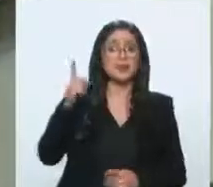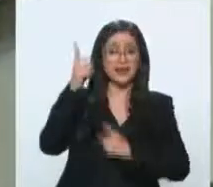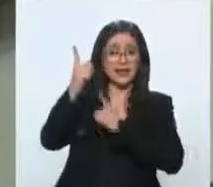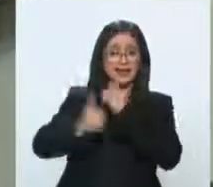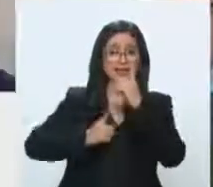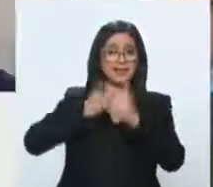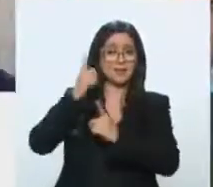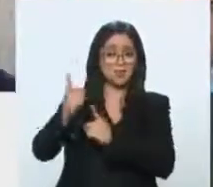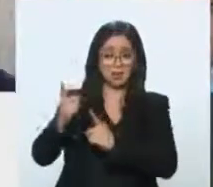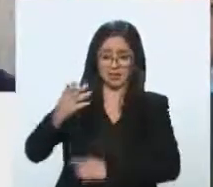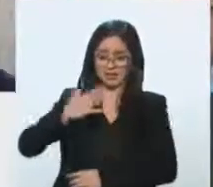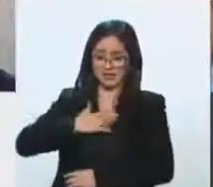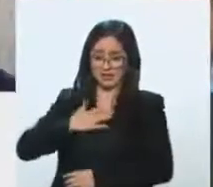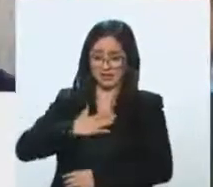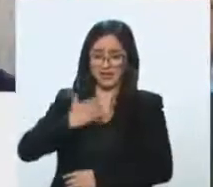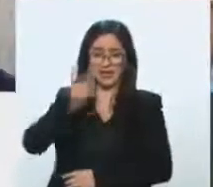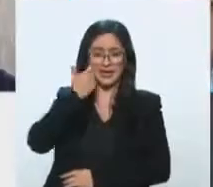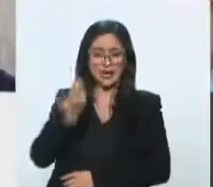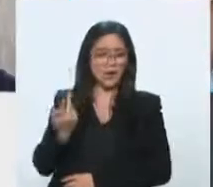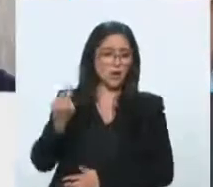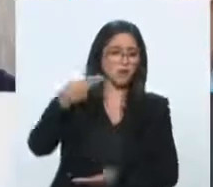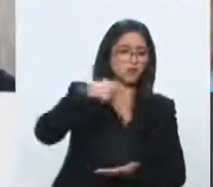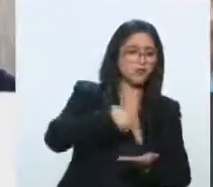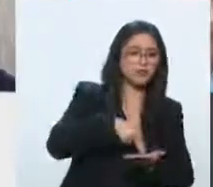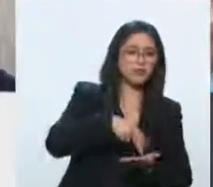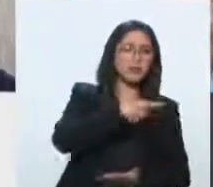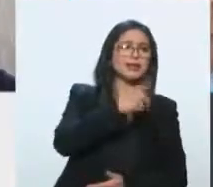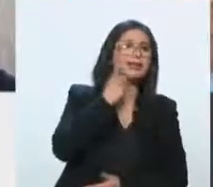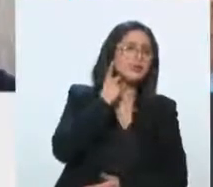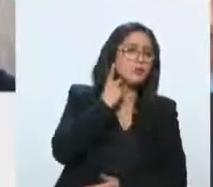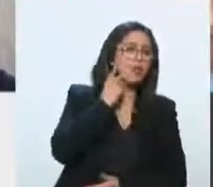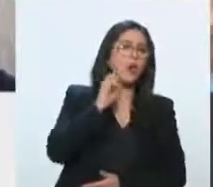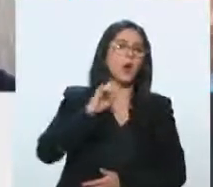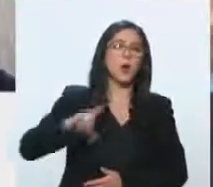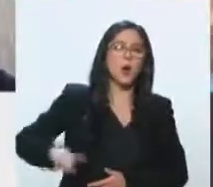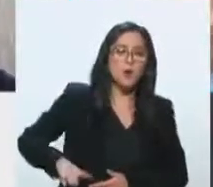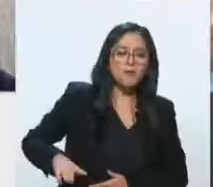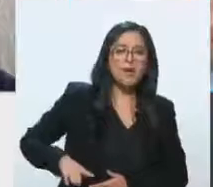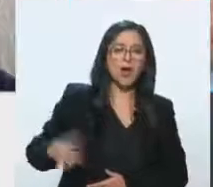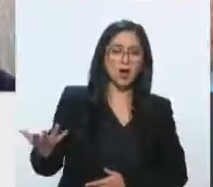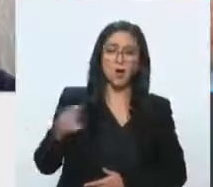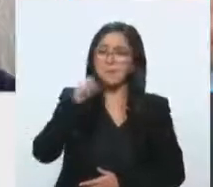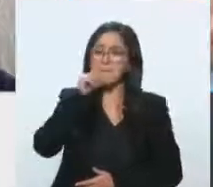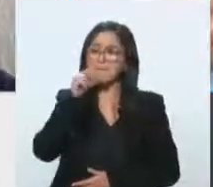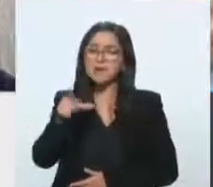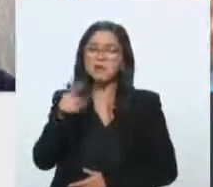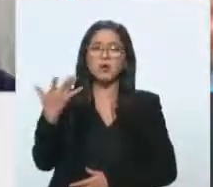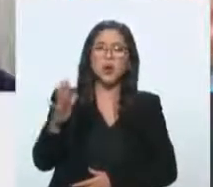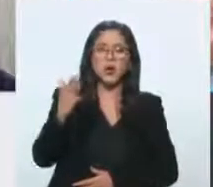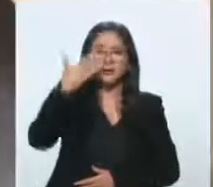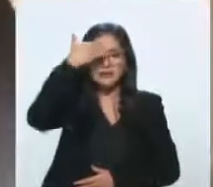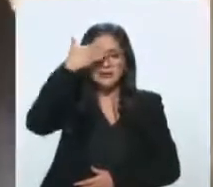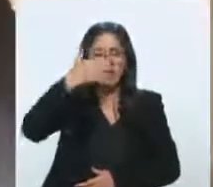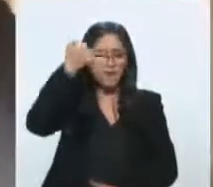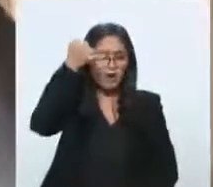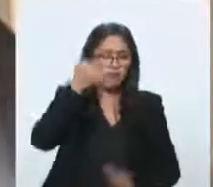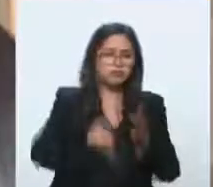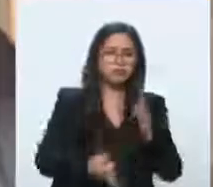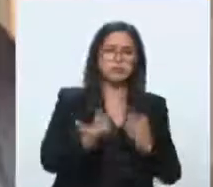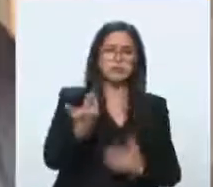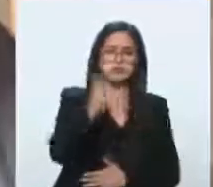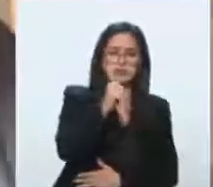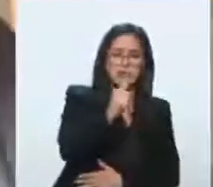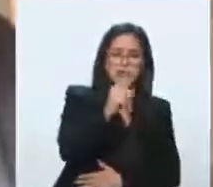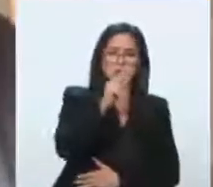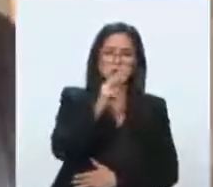lanzan a la vida pública o artistas que tienen niveles de conocimiento de 70-80%, pero a la